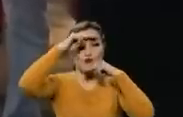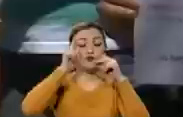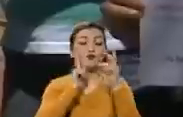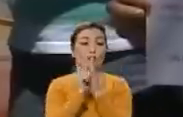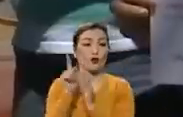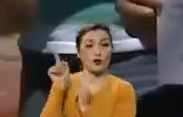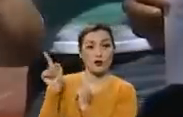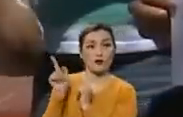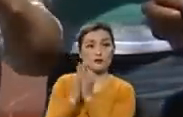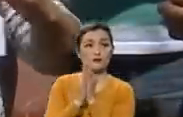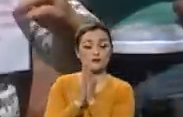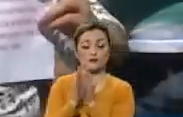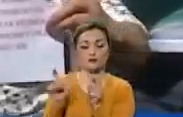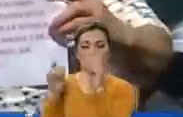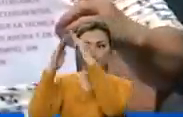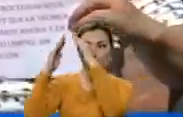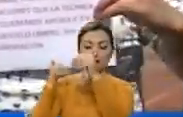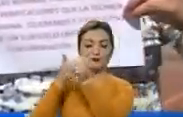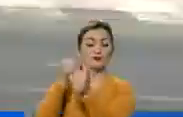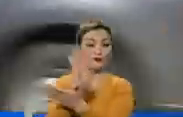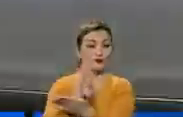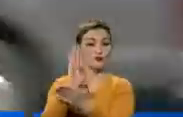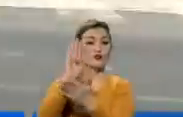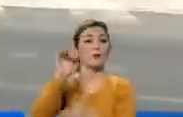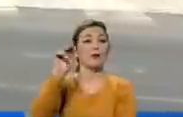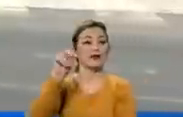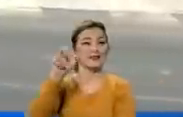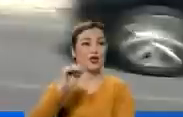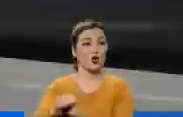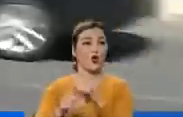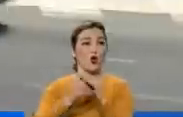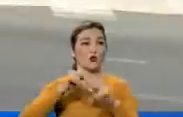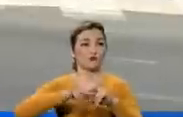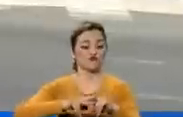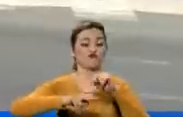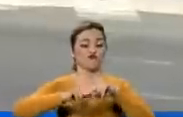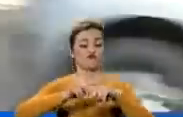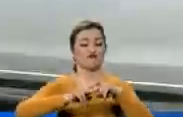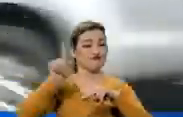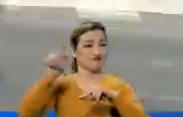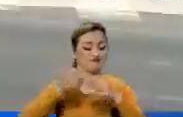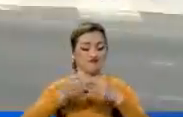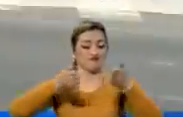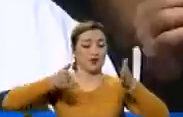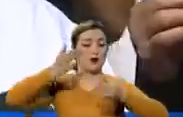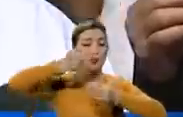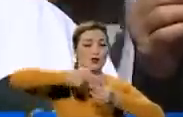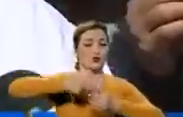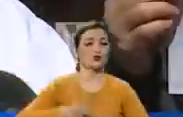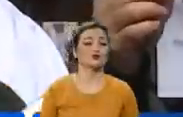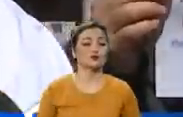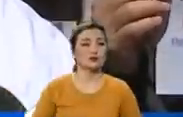les presentamos el pedido de los vecinos del barrio El Batán en el norte de Quito, que se oponían a la apertura de una gasolinera en el sector.